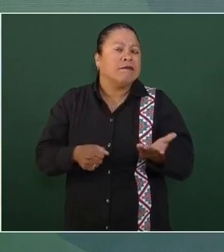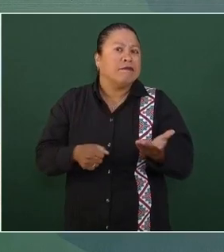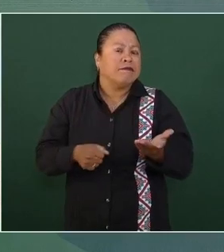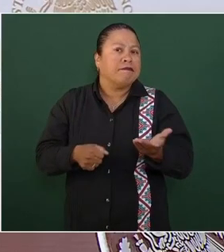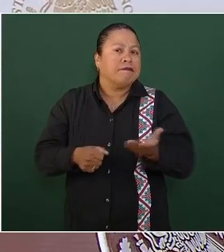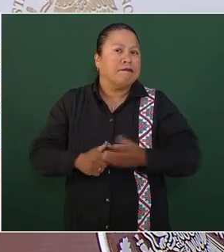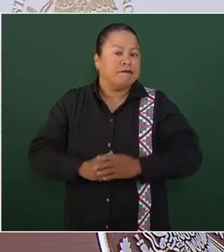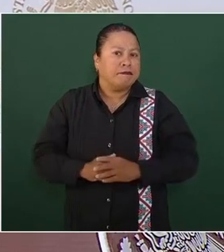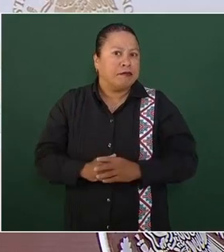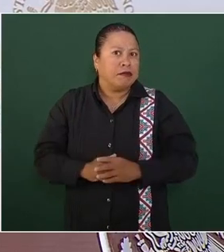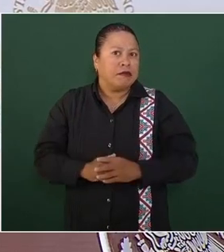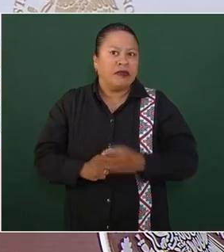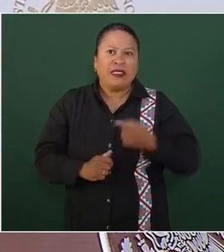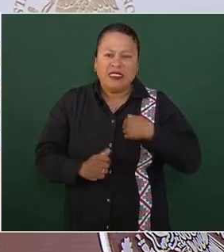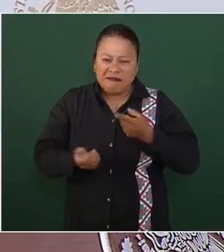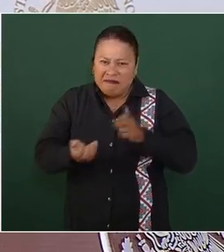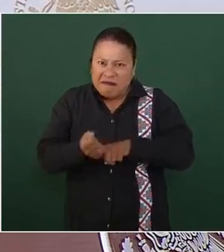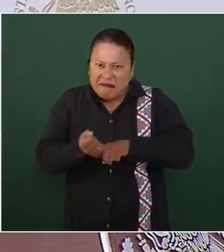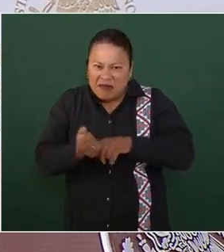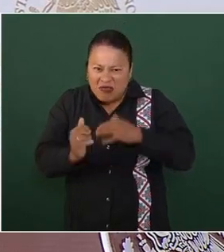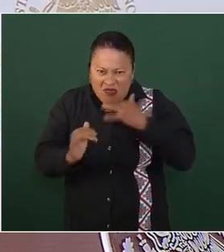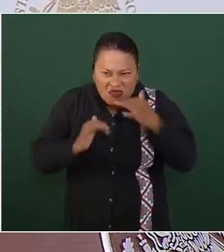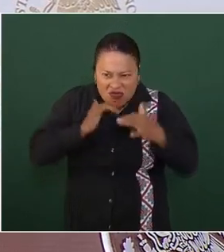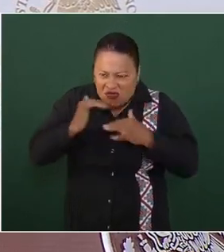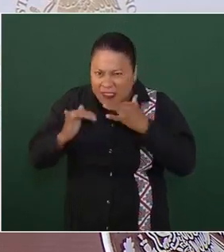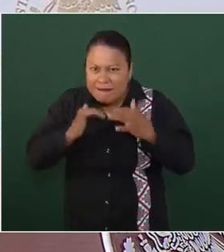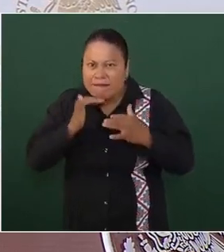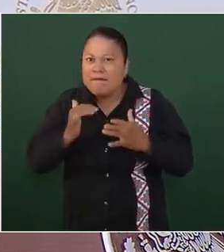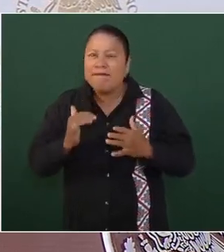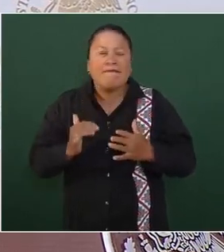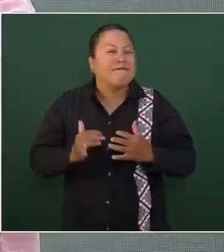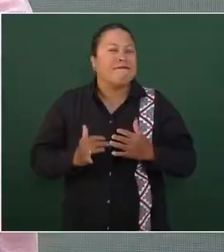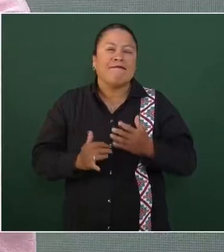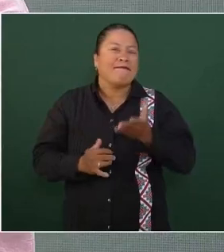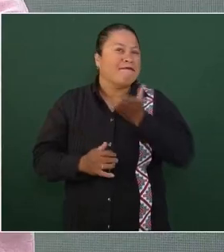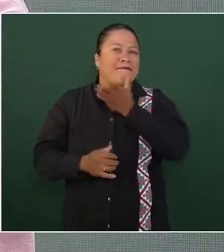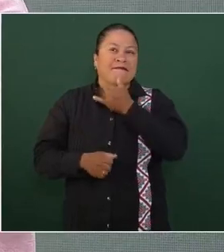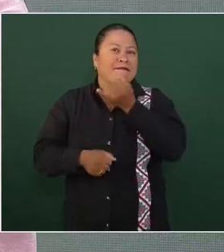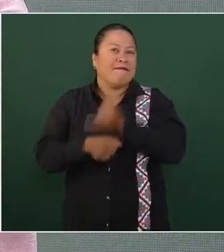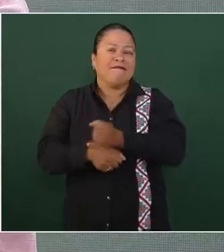fuésemos corruptos pues no podríamos